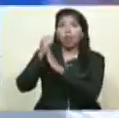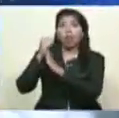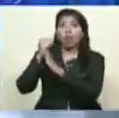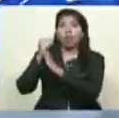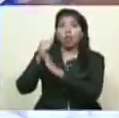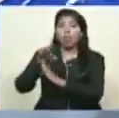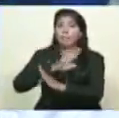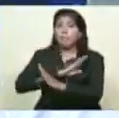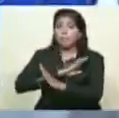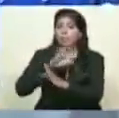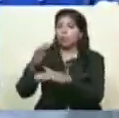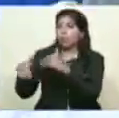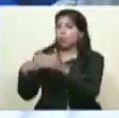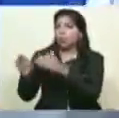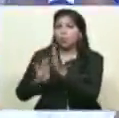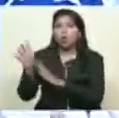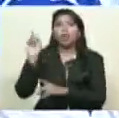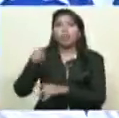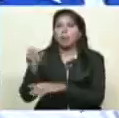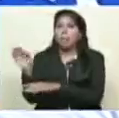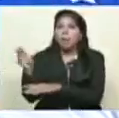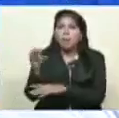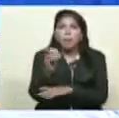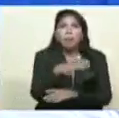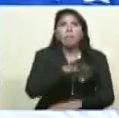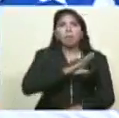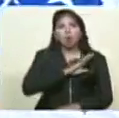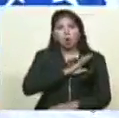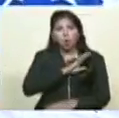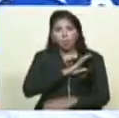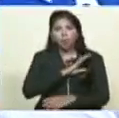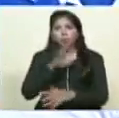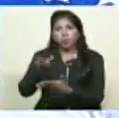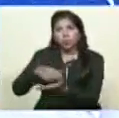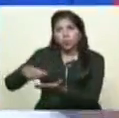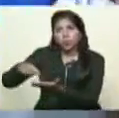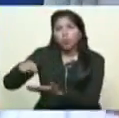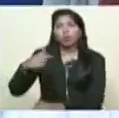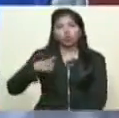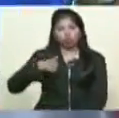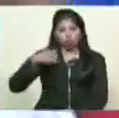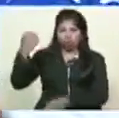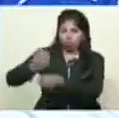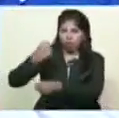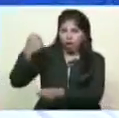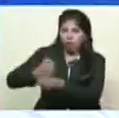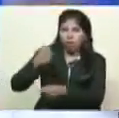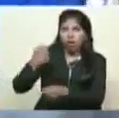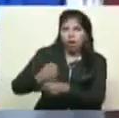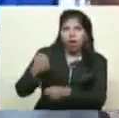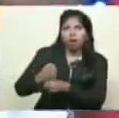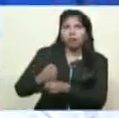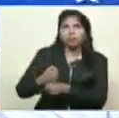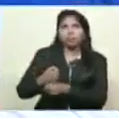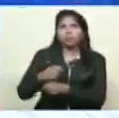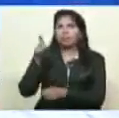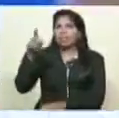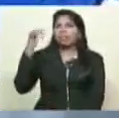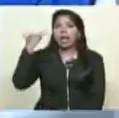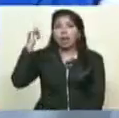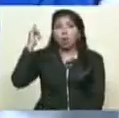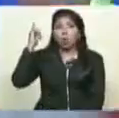productividad, comercialización y distribución de nuestro producto. Yo soy trabajador de la industria azucarera Santa Clara, en el estado de